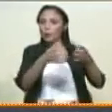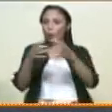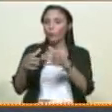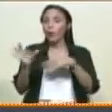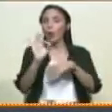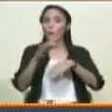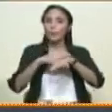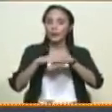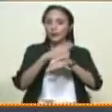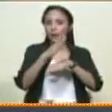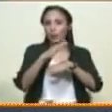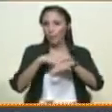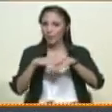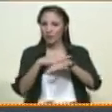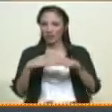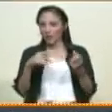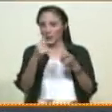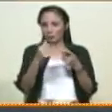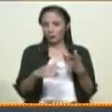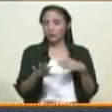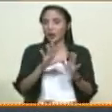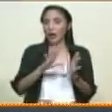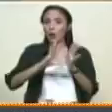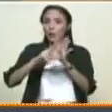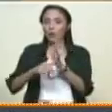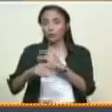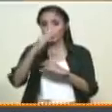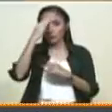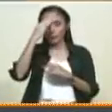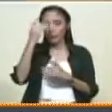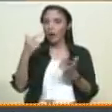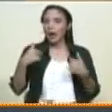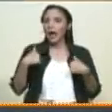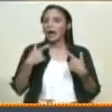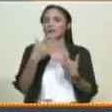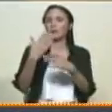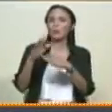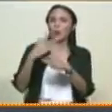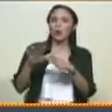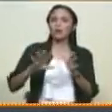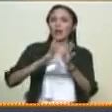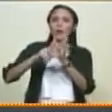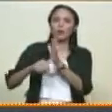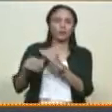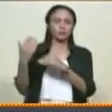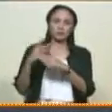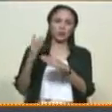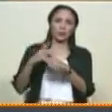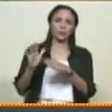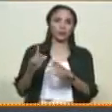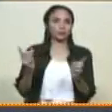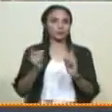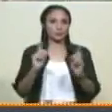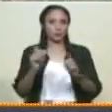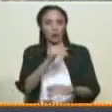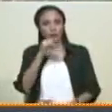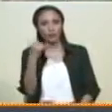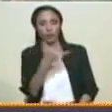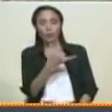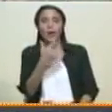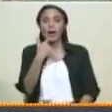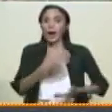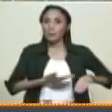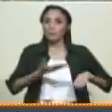y la dejemos pasar. ¿Verdad que no es correcto? No es correcto. Nosotros recibimos la denuncia y se la entregamos